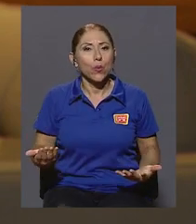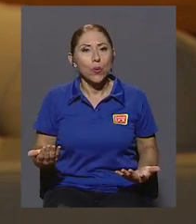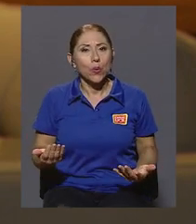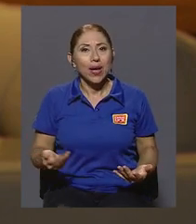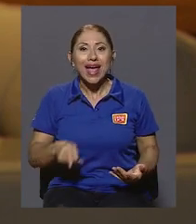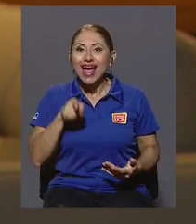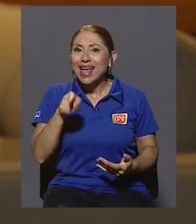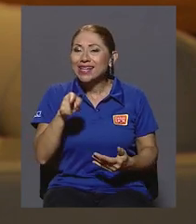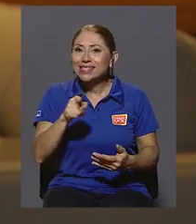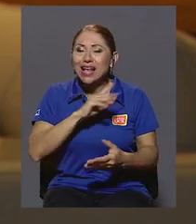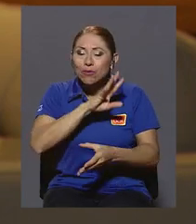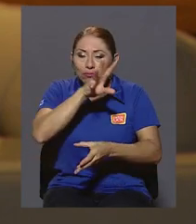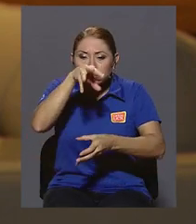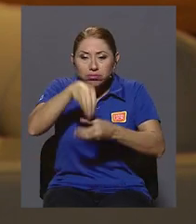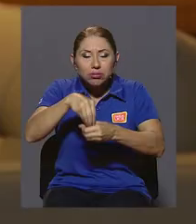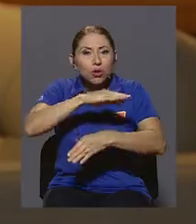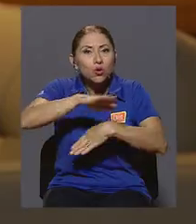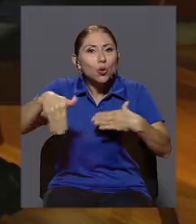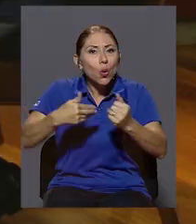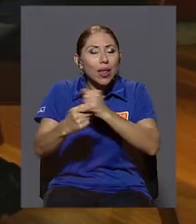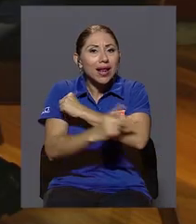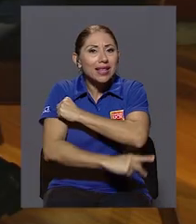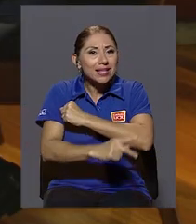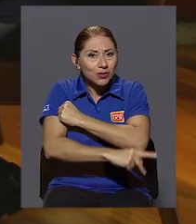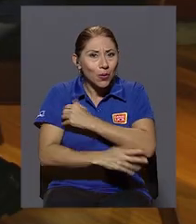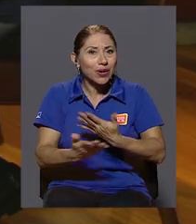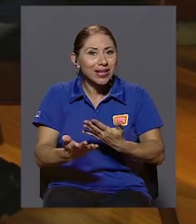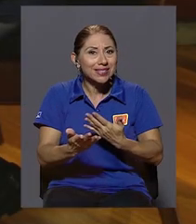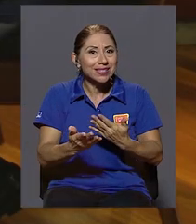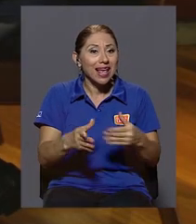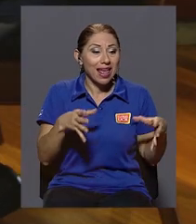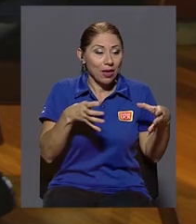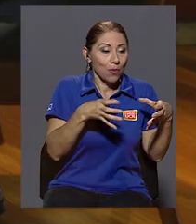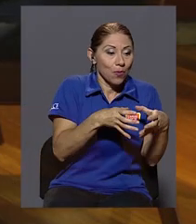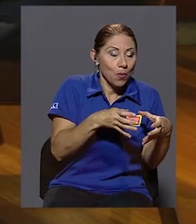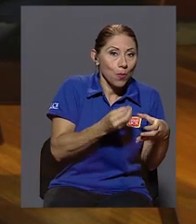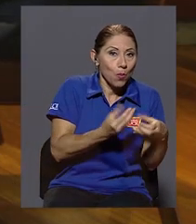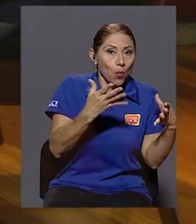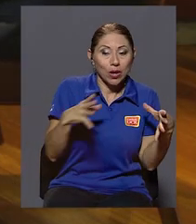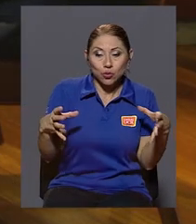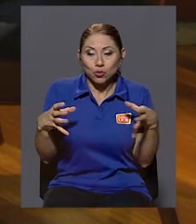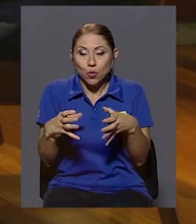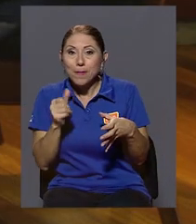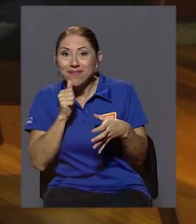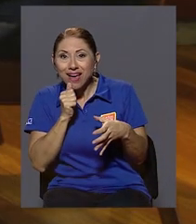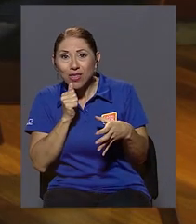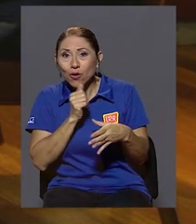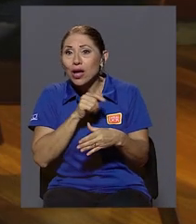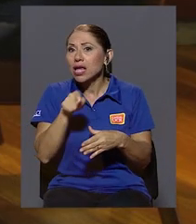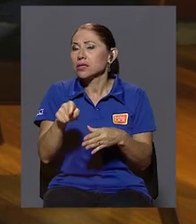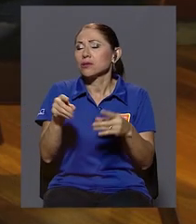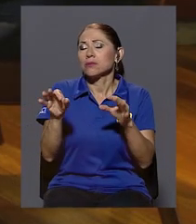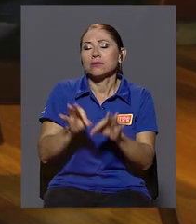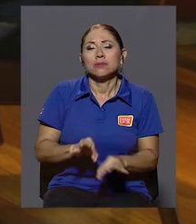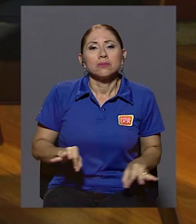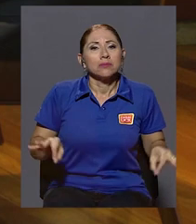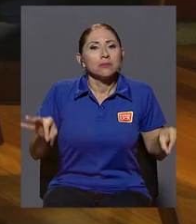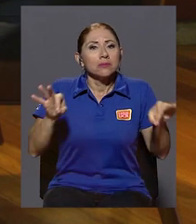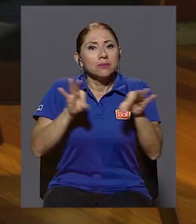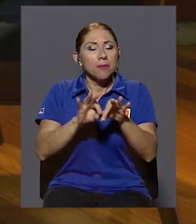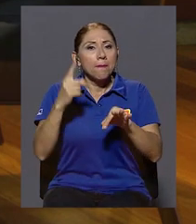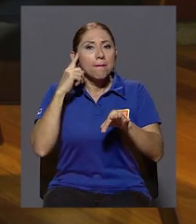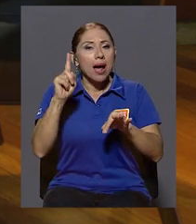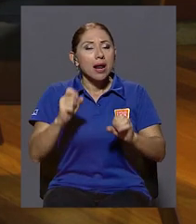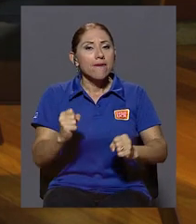la que abarca todas las naciones, abarca tanto el sector público como privado, ha sido fundamental, tú lo sabes, para